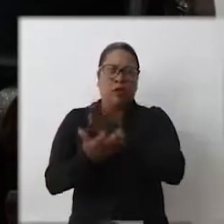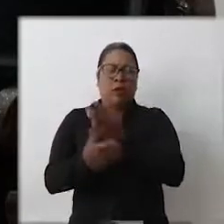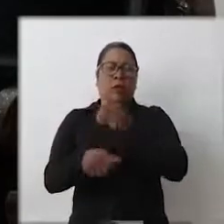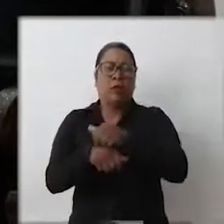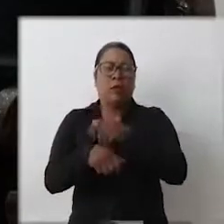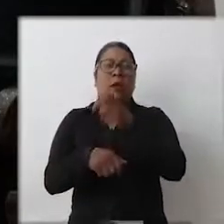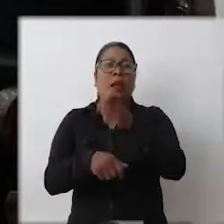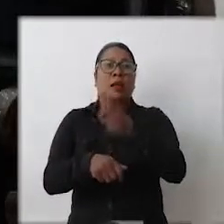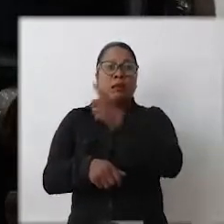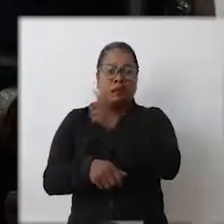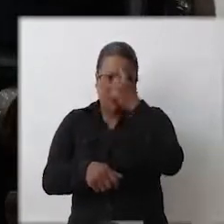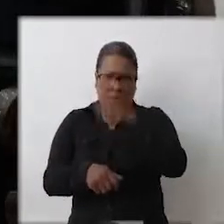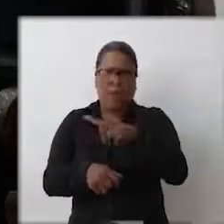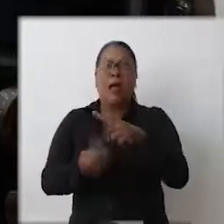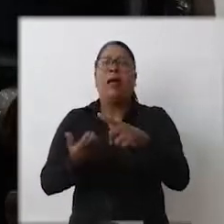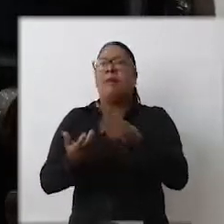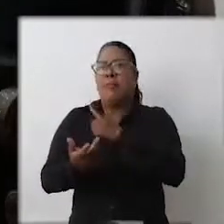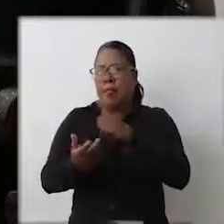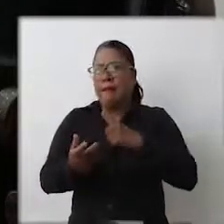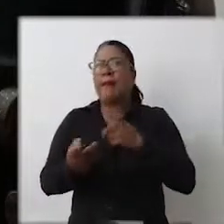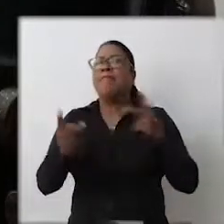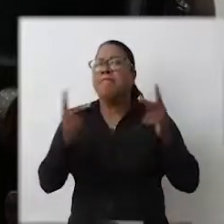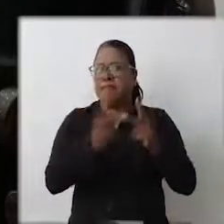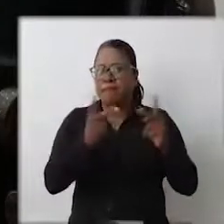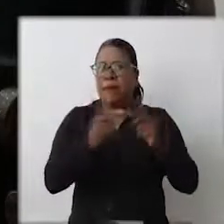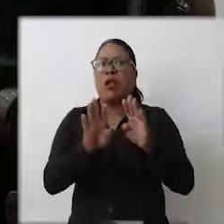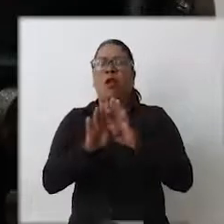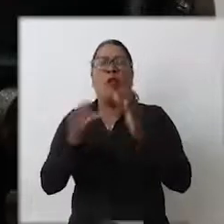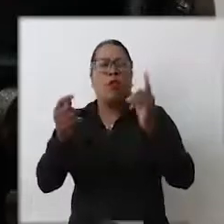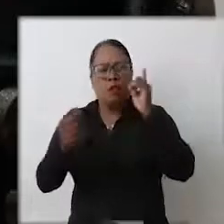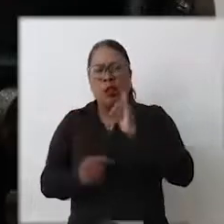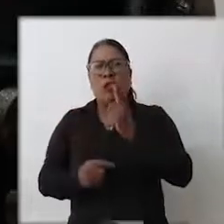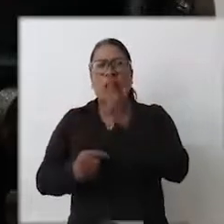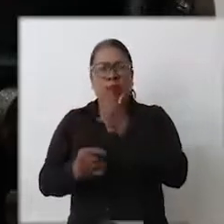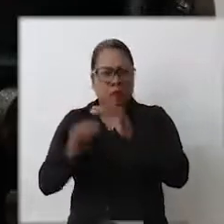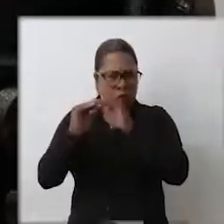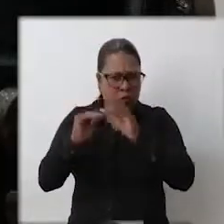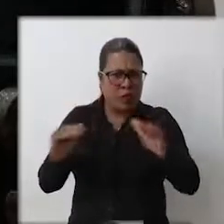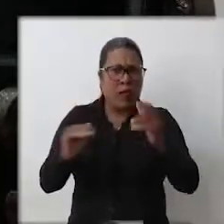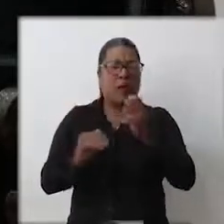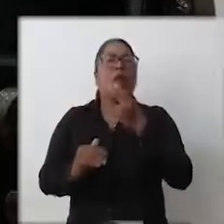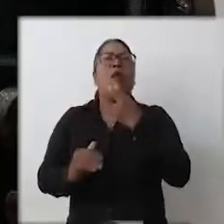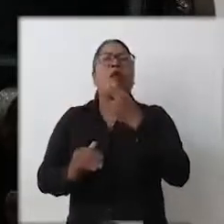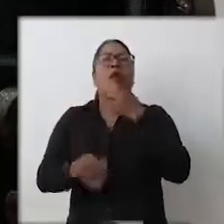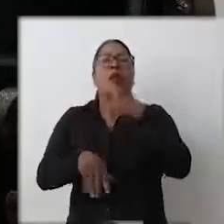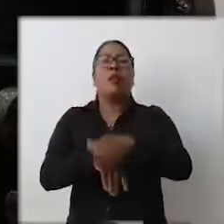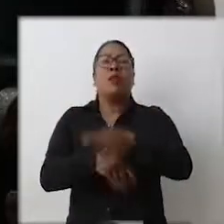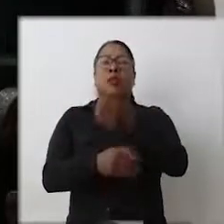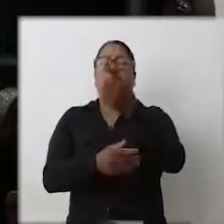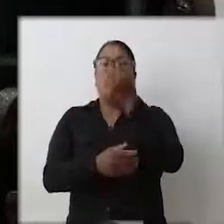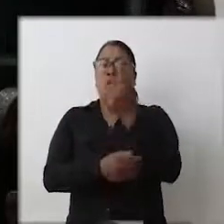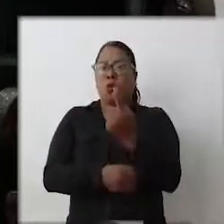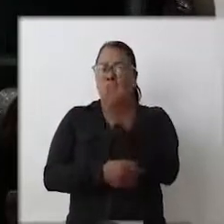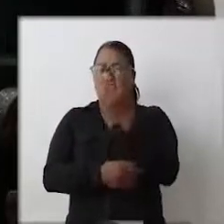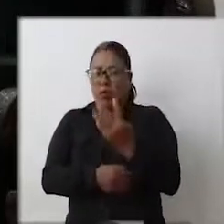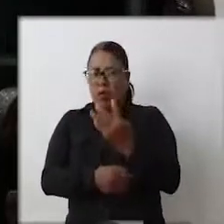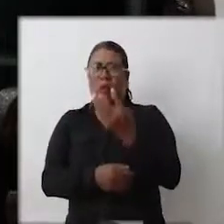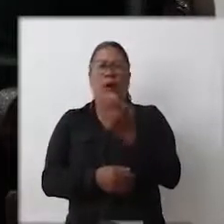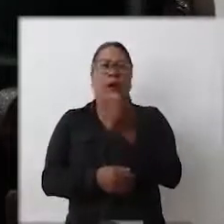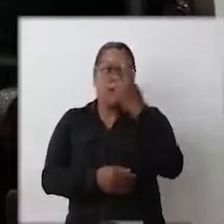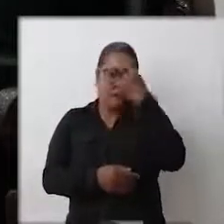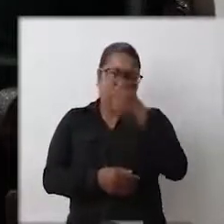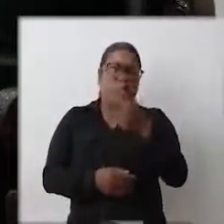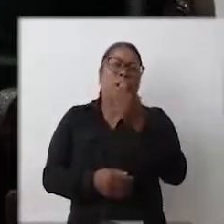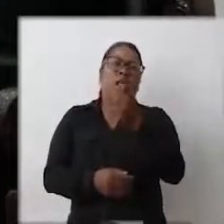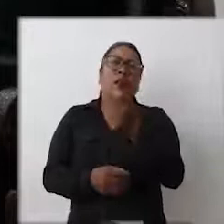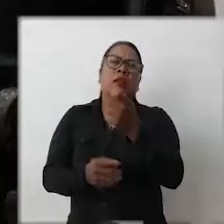que ocupará en la boleta a utilizar en la jornada electoral del próximo 13 de marzo, resaltando que en